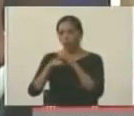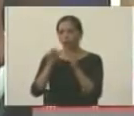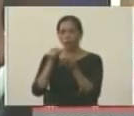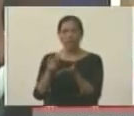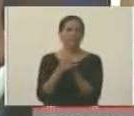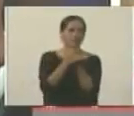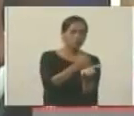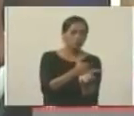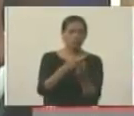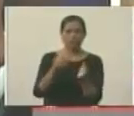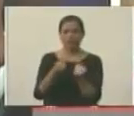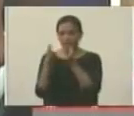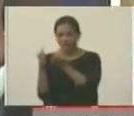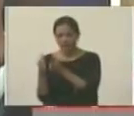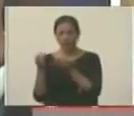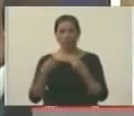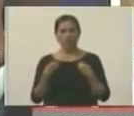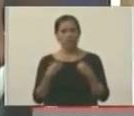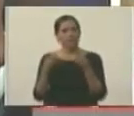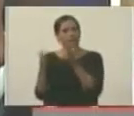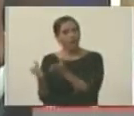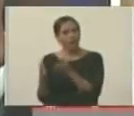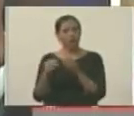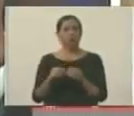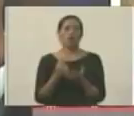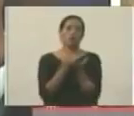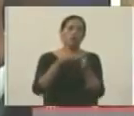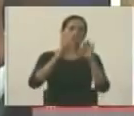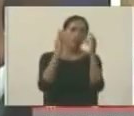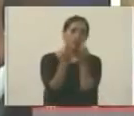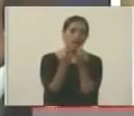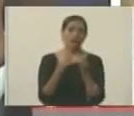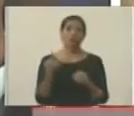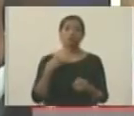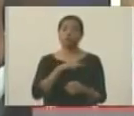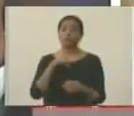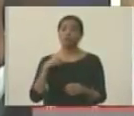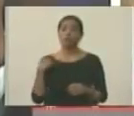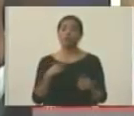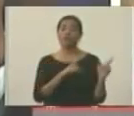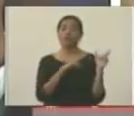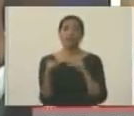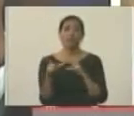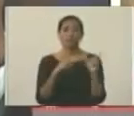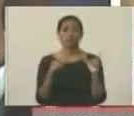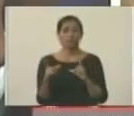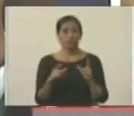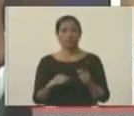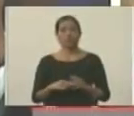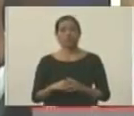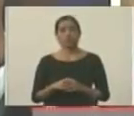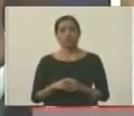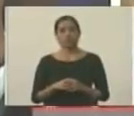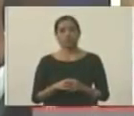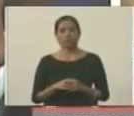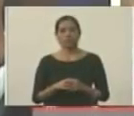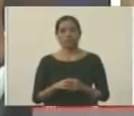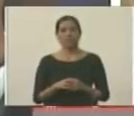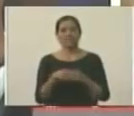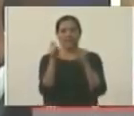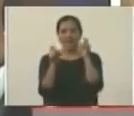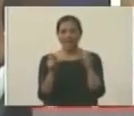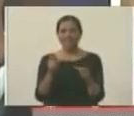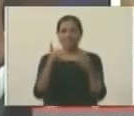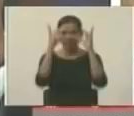ayuda al familiar, claro que sí, porque nosotros tenemos que estar preparados, preparados porque esta gente decidió hacer una